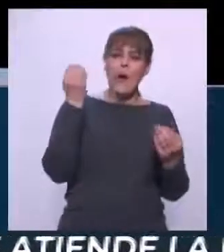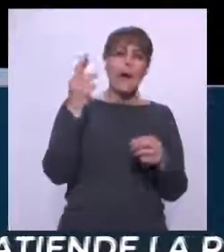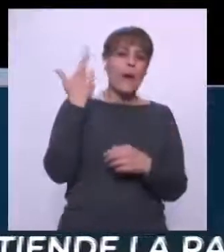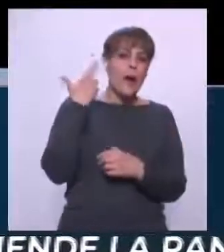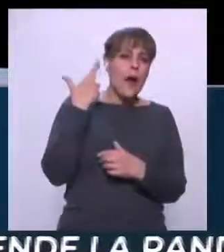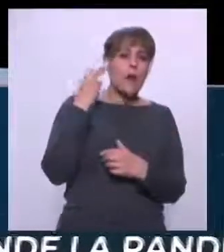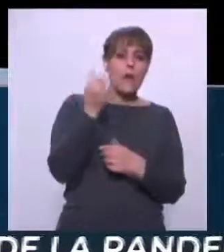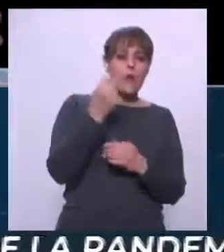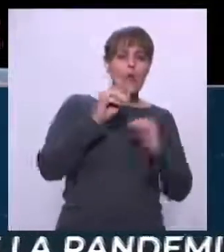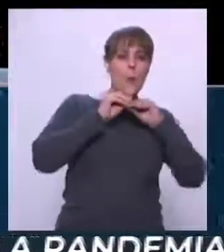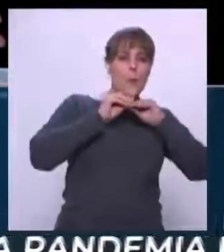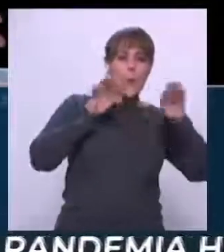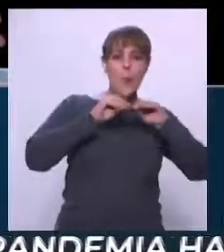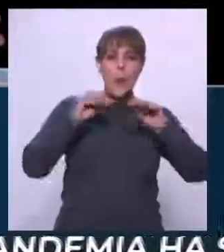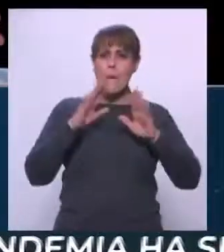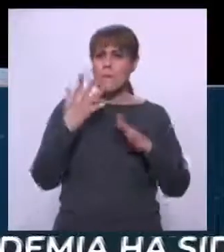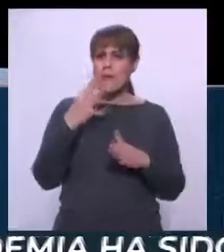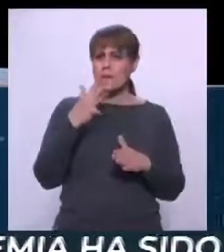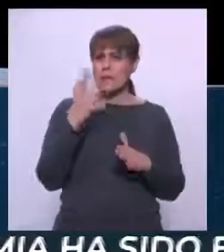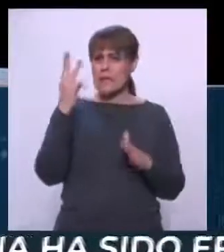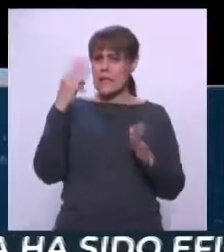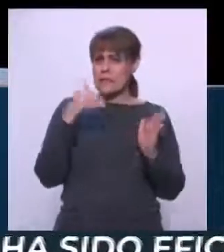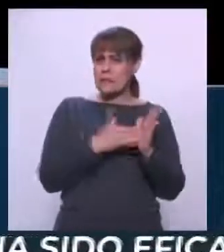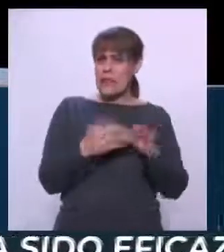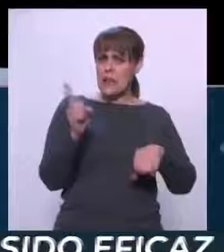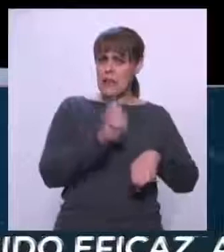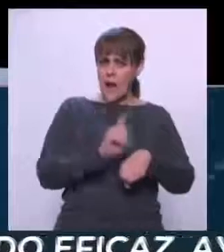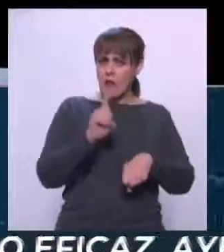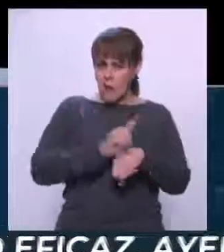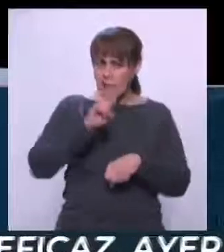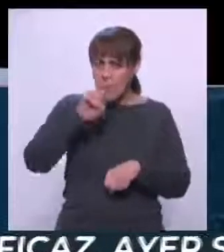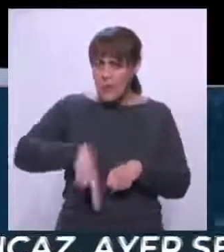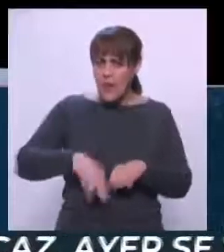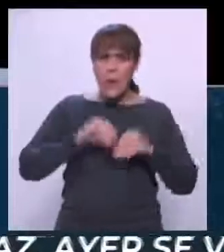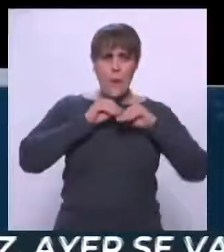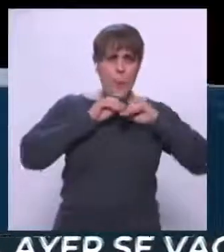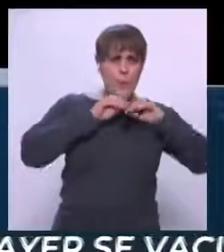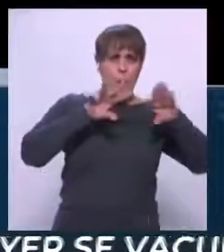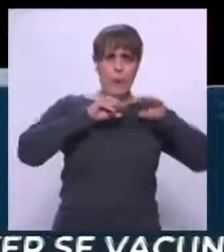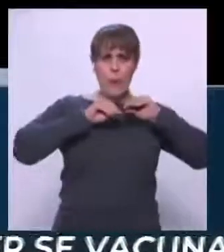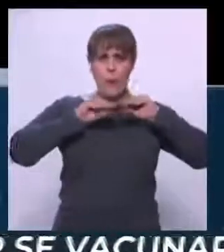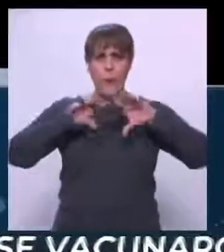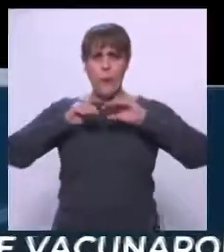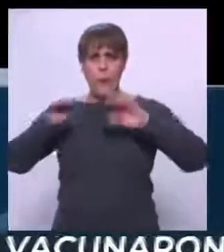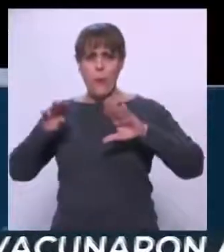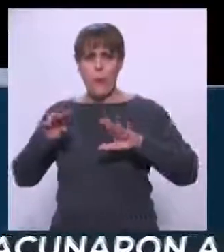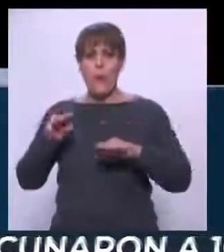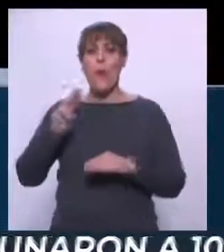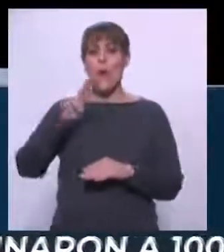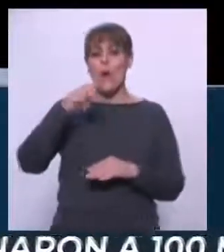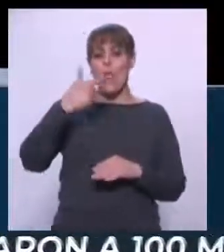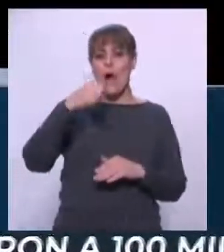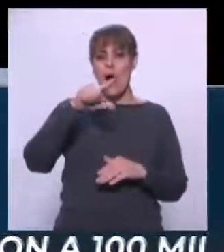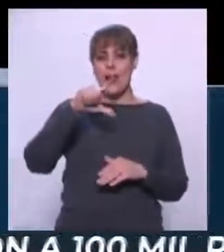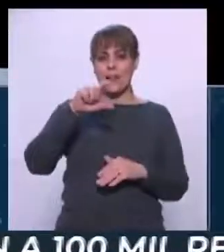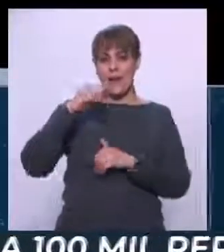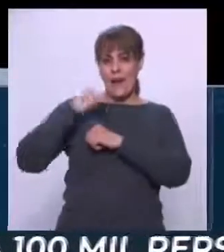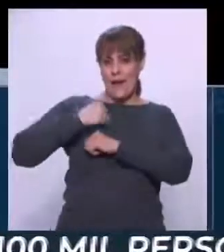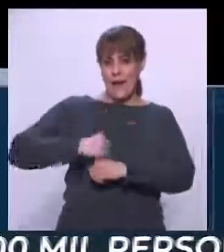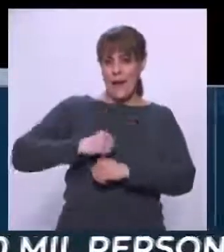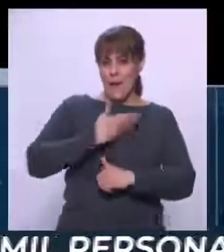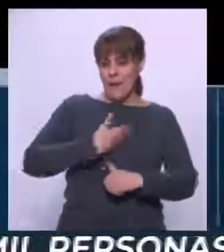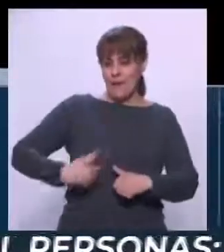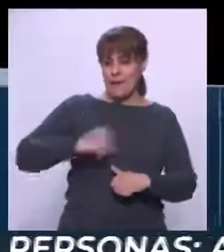spots, eran más de 3,000 spots al día, una cosa así, era impresionante la cantidad de anuncios, y Ugalde, siendo presidente consejero del entonces IFE,